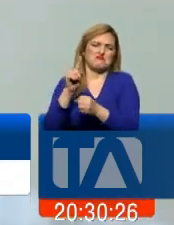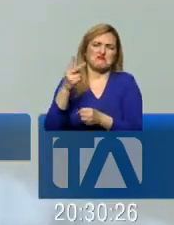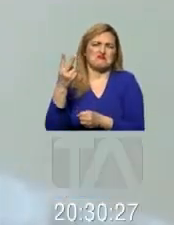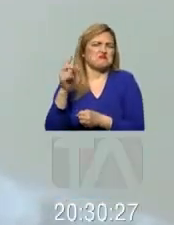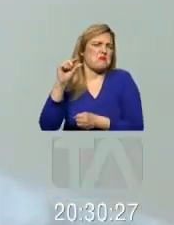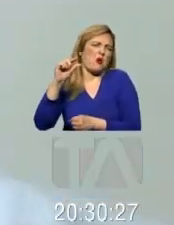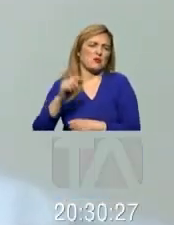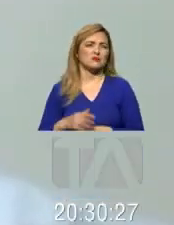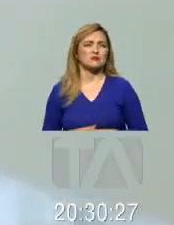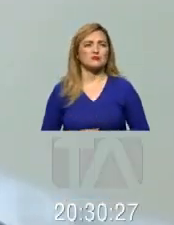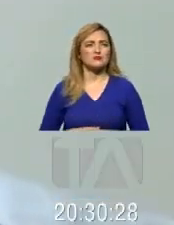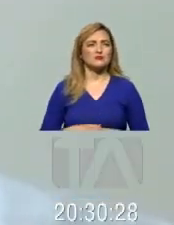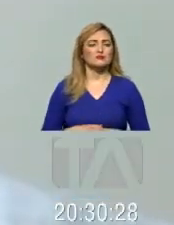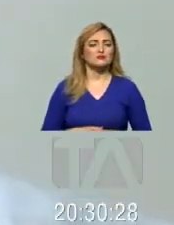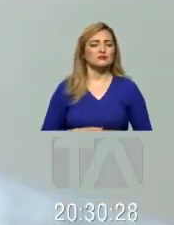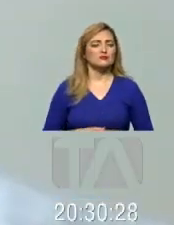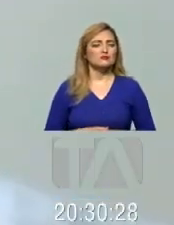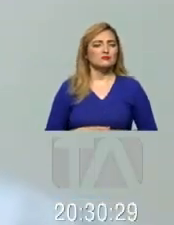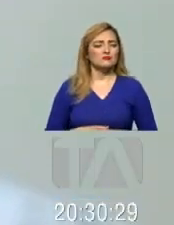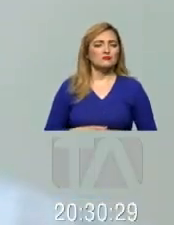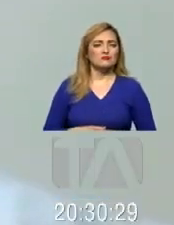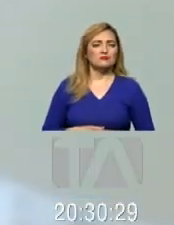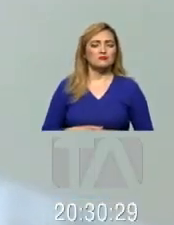más que se contagiaron acá, pero fue